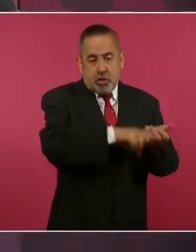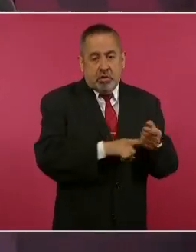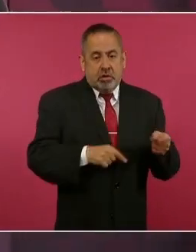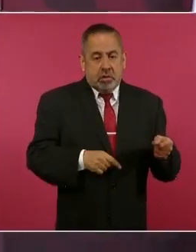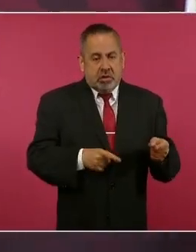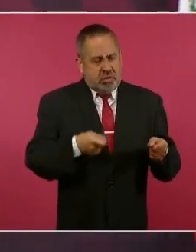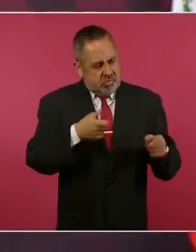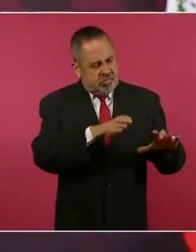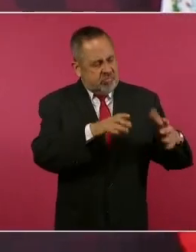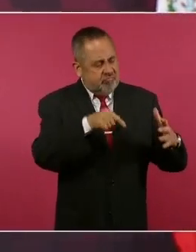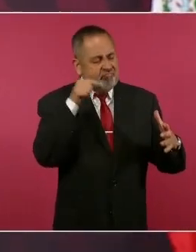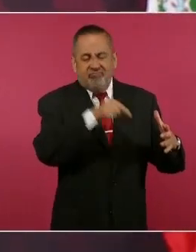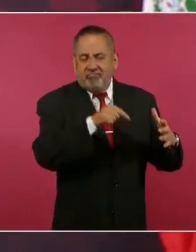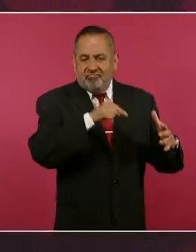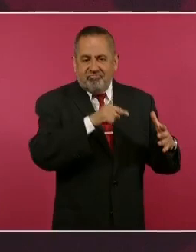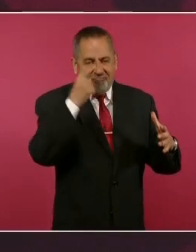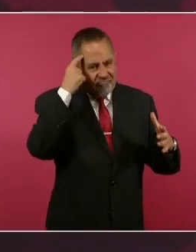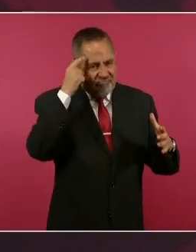sino más que nada